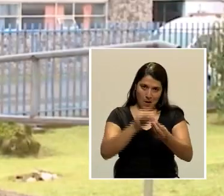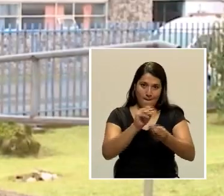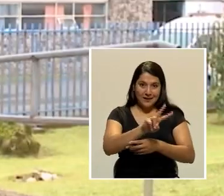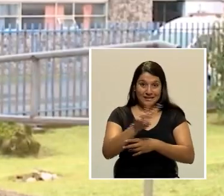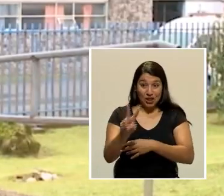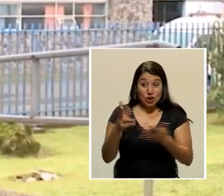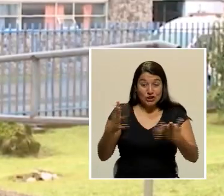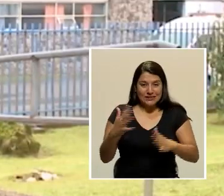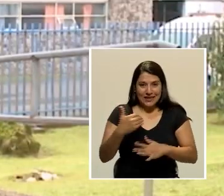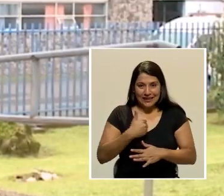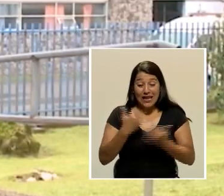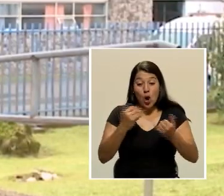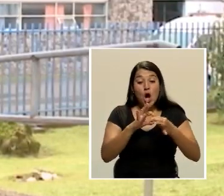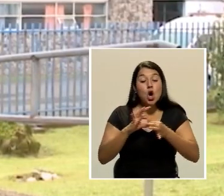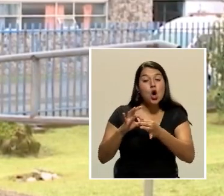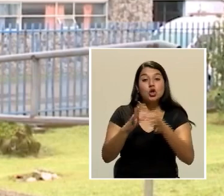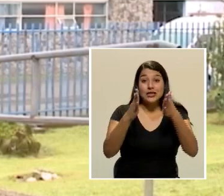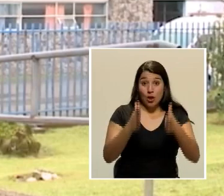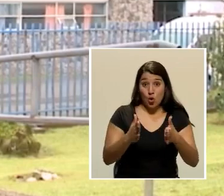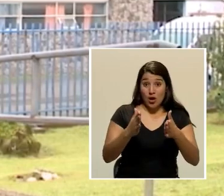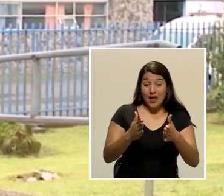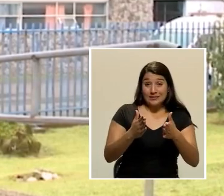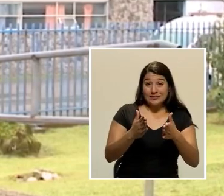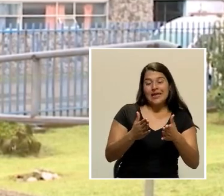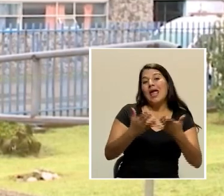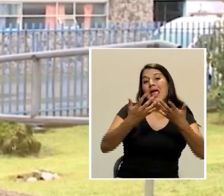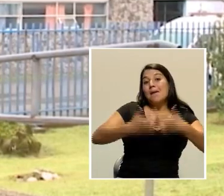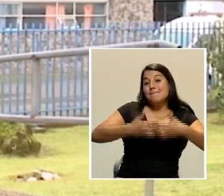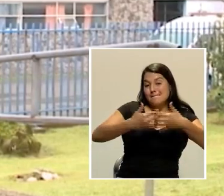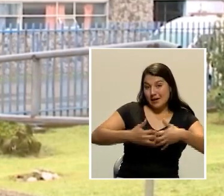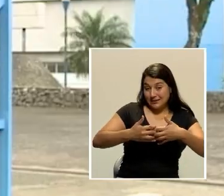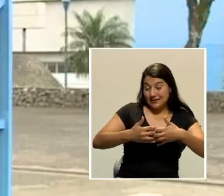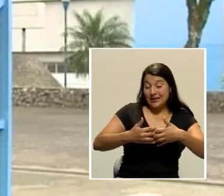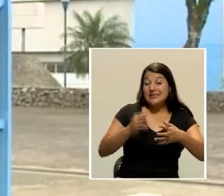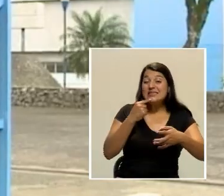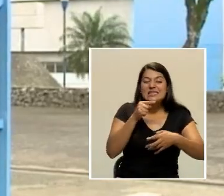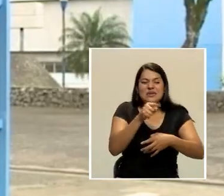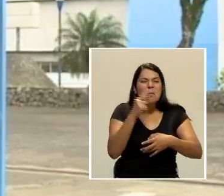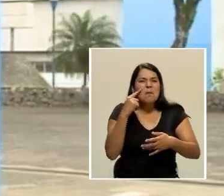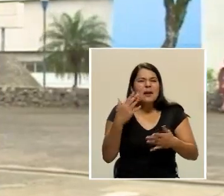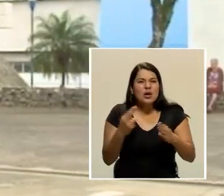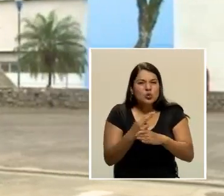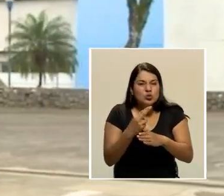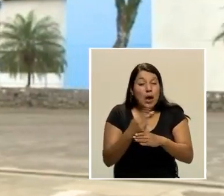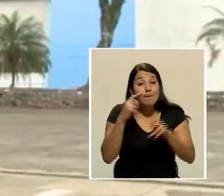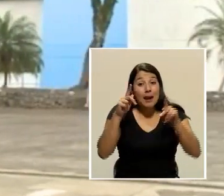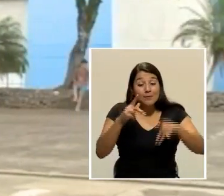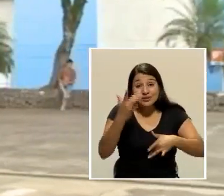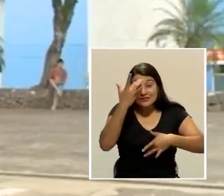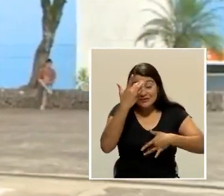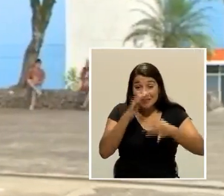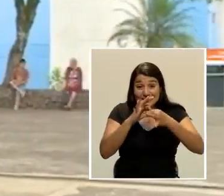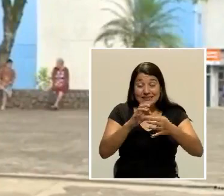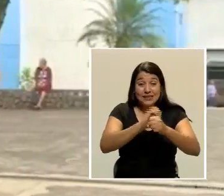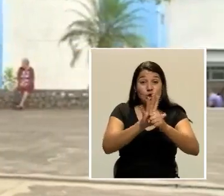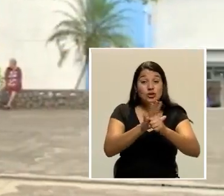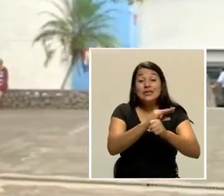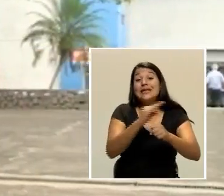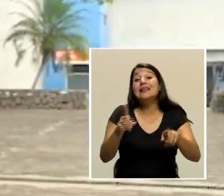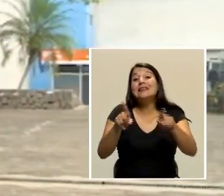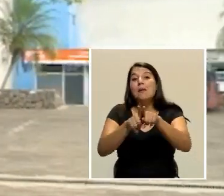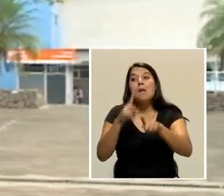El Hospital de San Carlos recibió 7 nuevos ventiladores pulmonares, los cuales se suman a los 15 que ya existen en